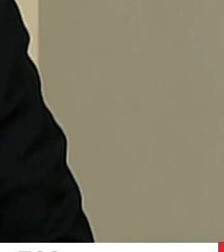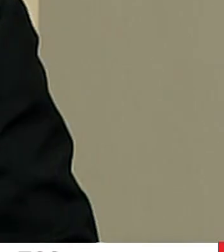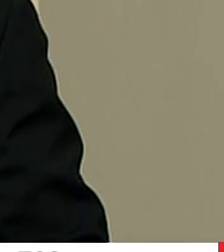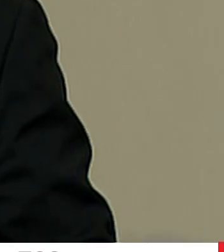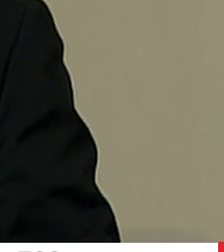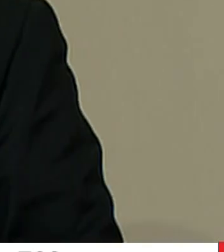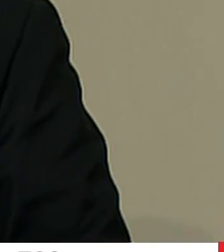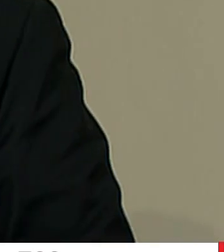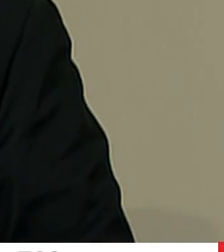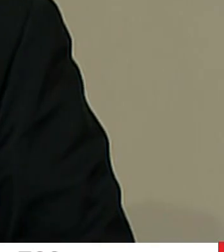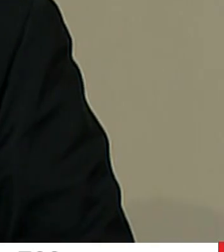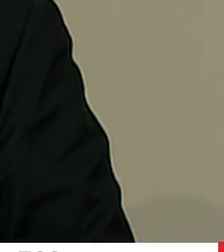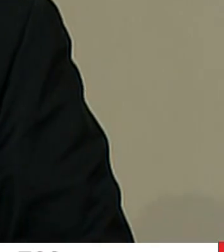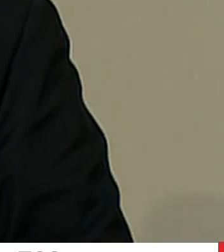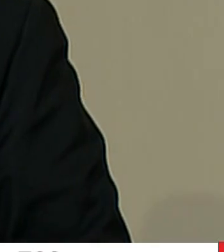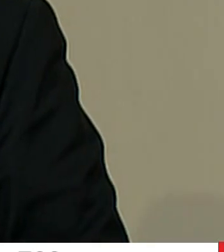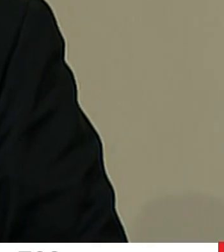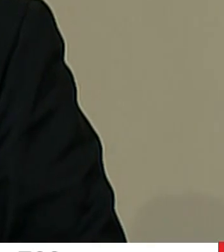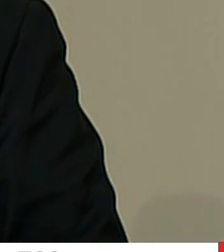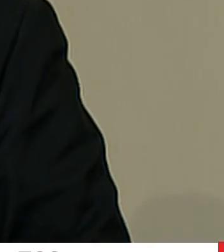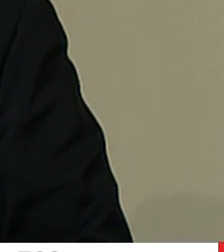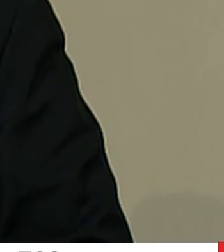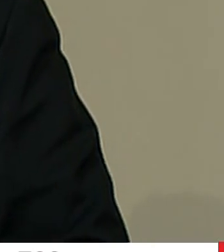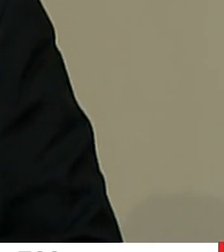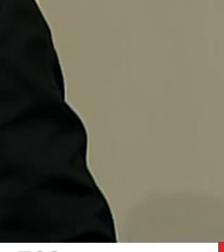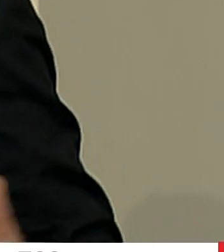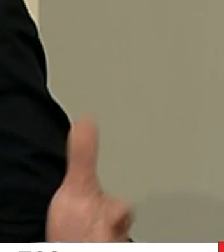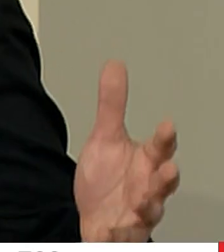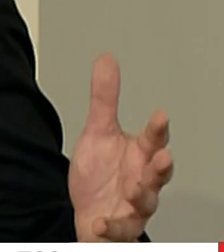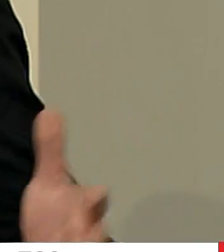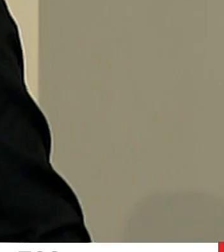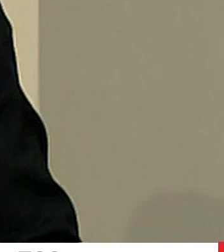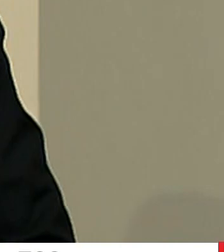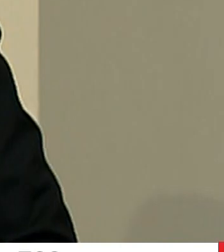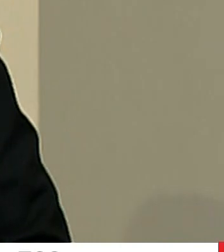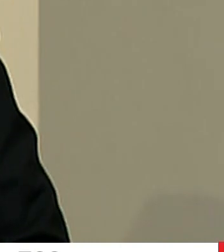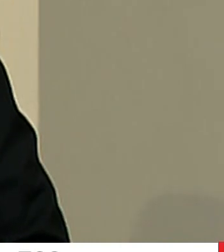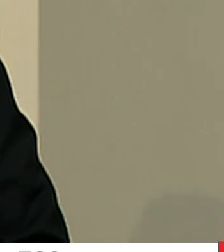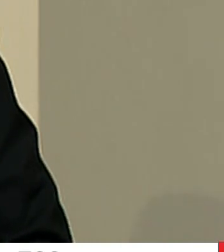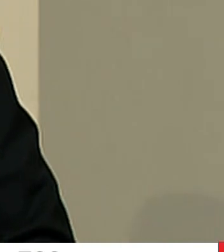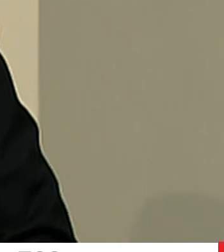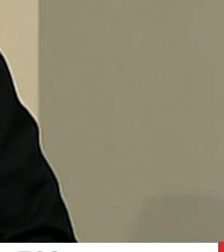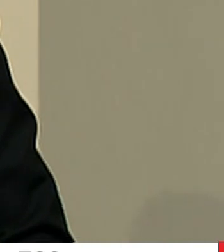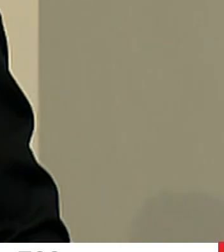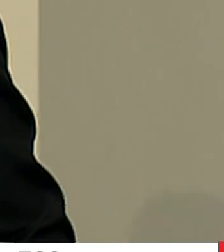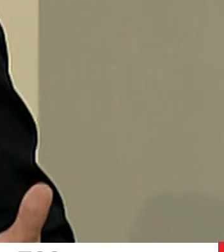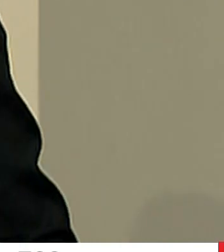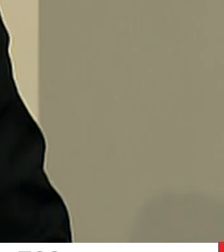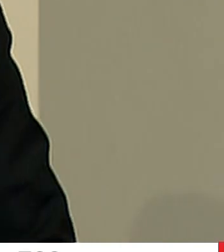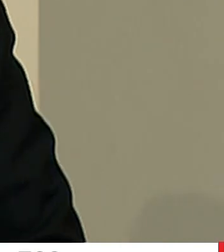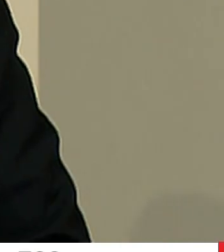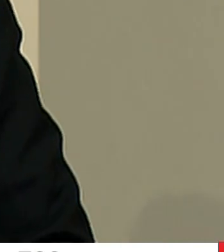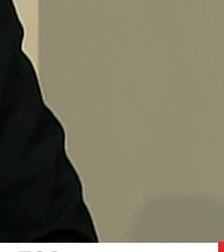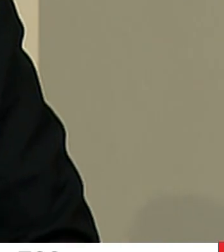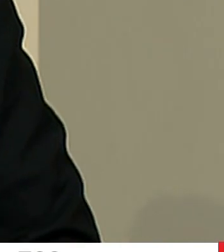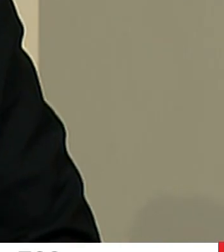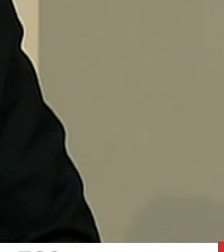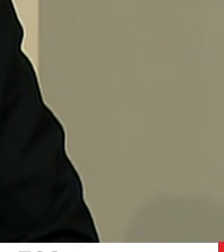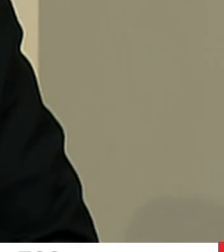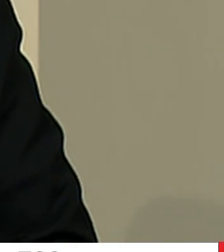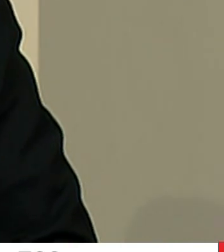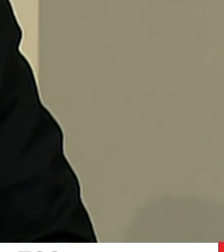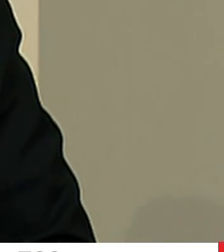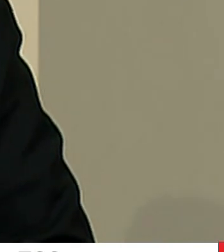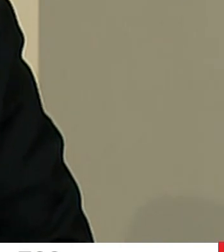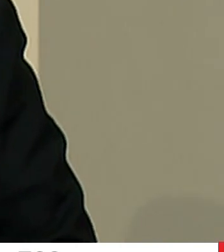manera responsable, actuando de una manera, no sabría cómo llamarle, sí, responsable,